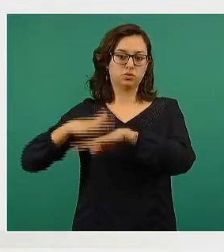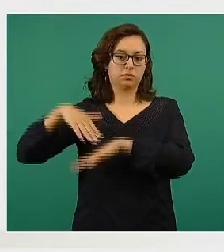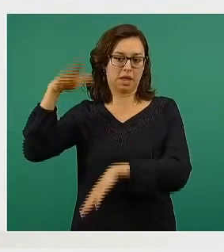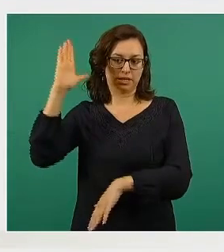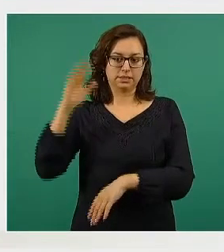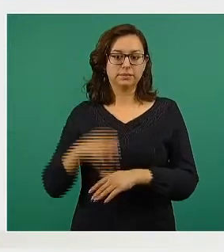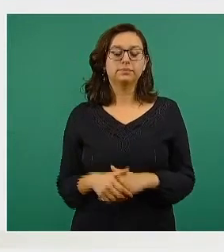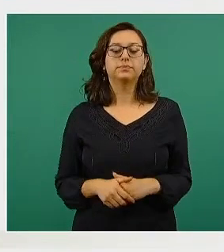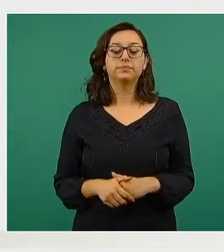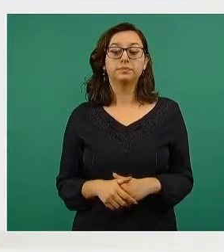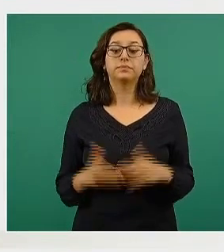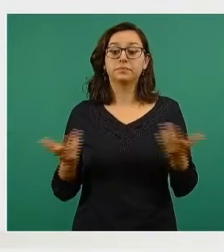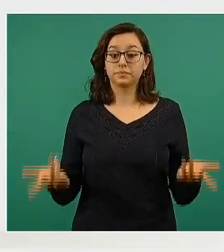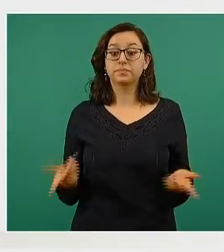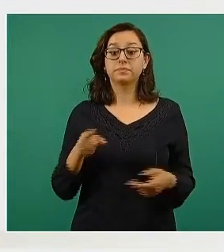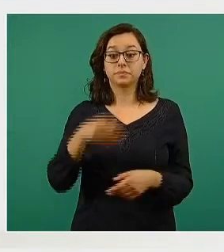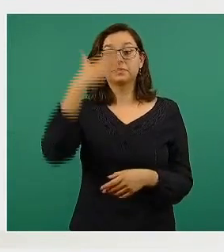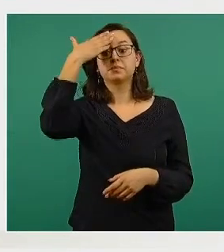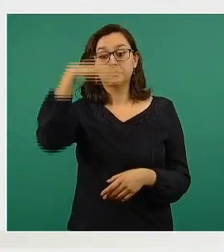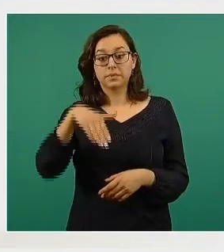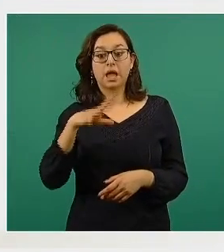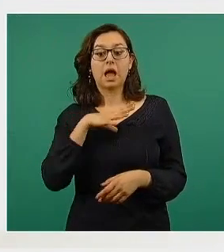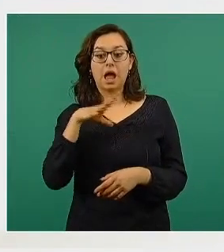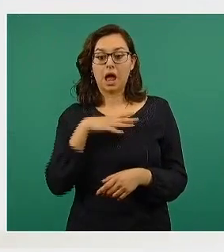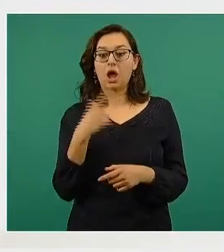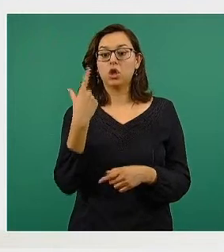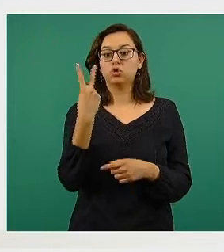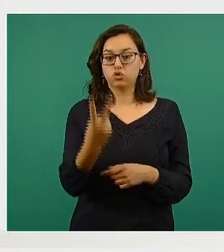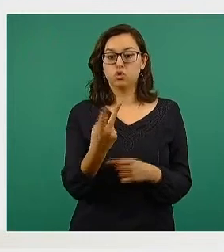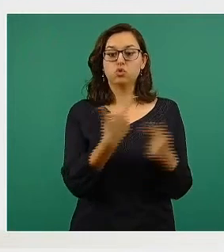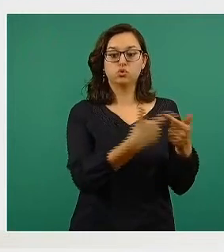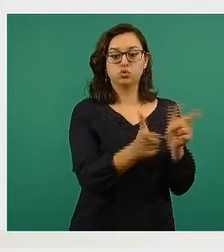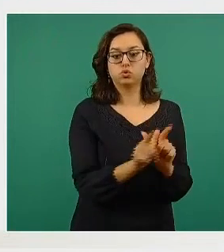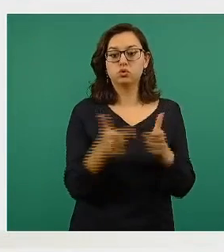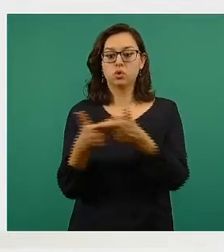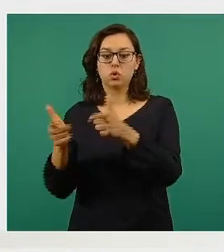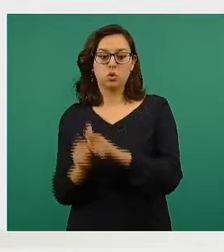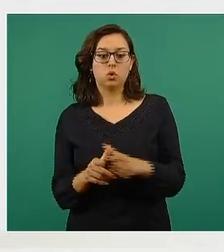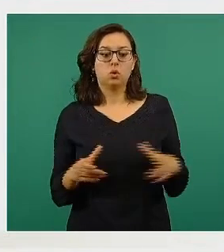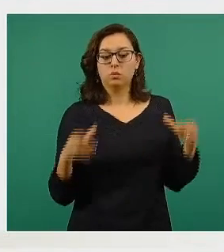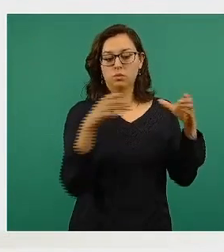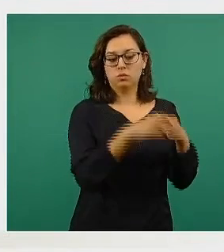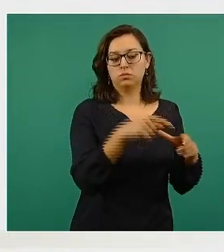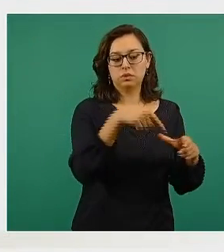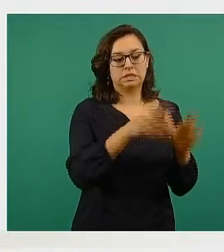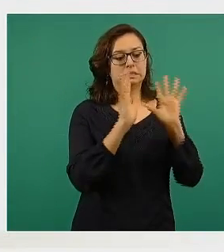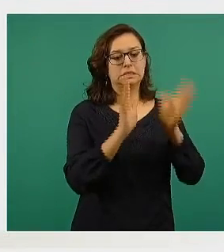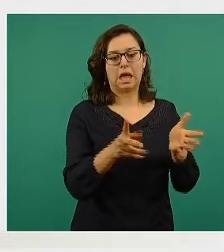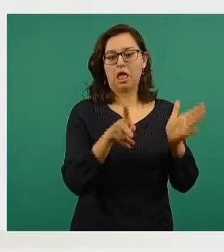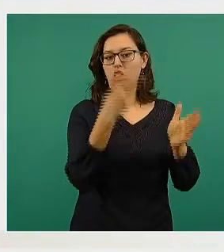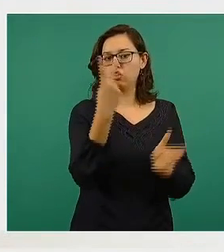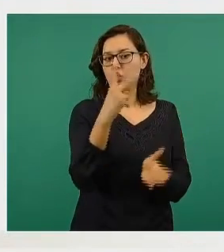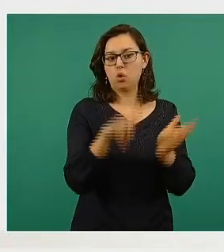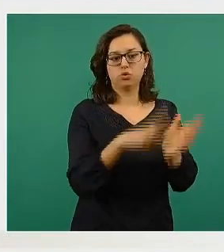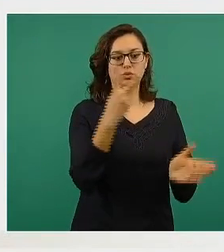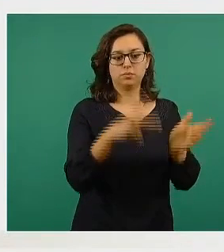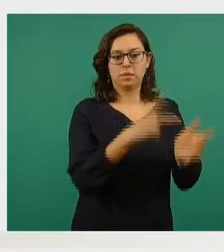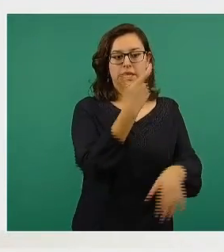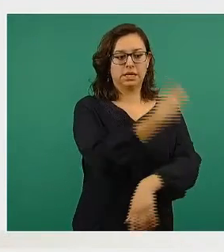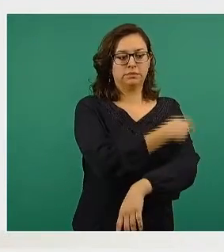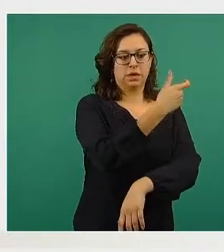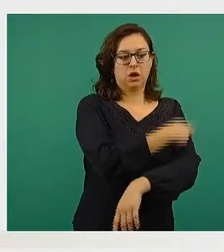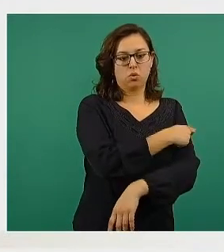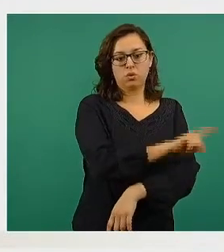en otras ocasiones que esto se compone de esquemas nuevos y de esquemas completos que fluctúan alrededor de una proporción de